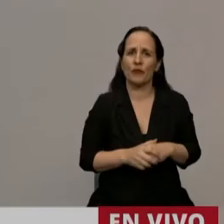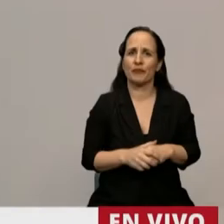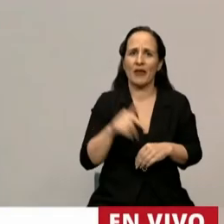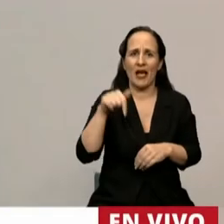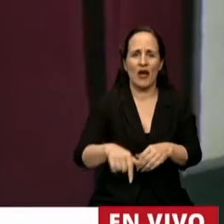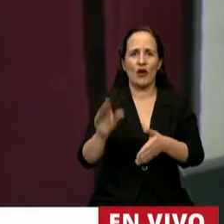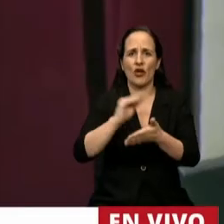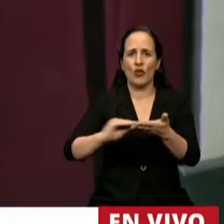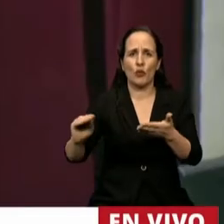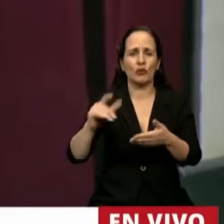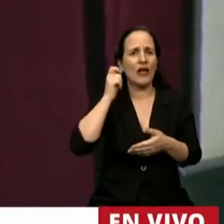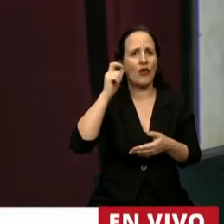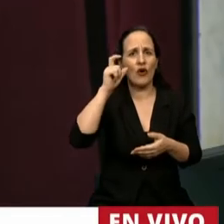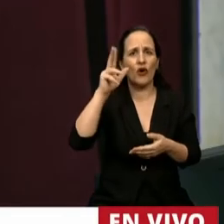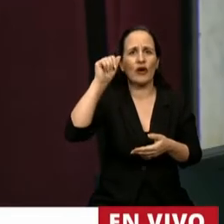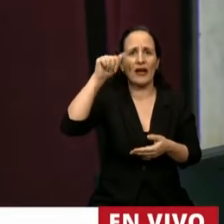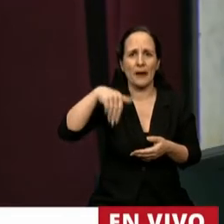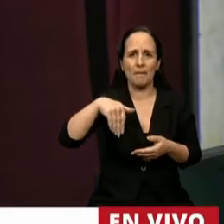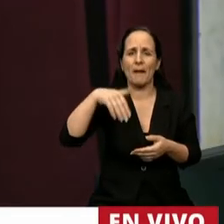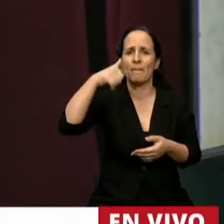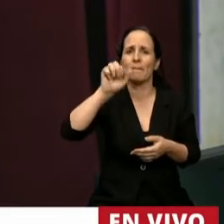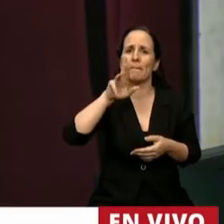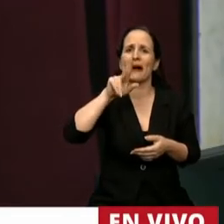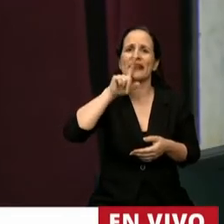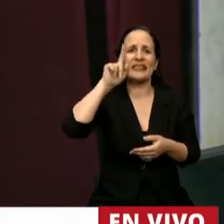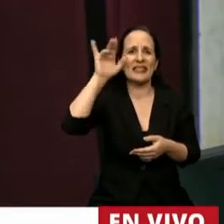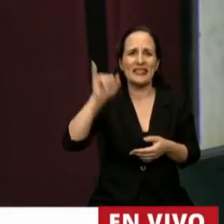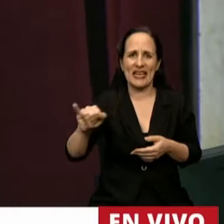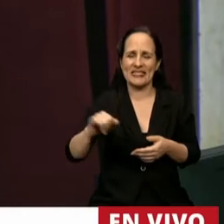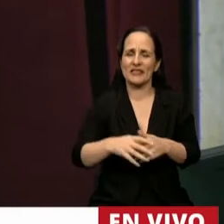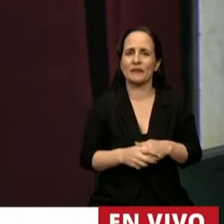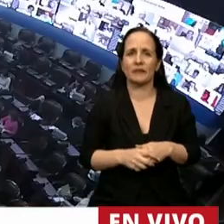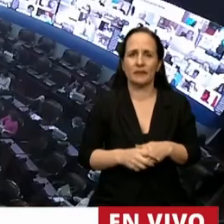uso de la palabra el diputado Germán Martínez.